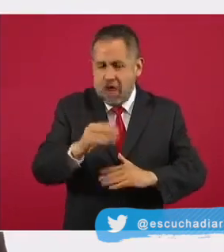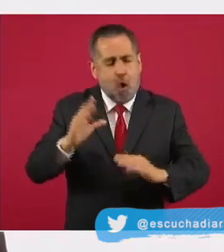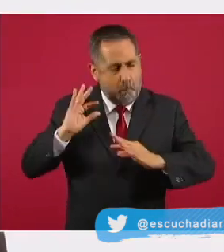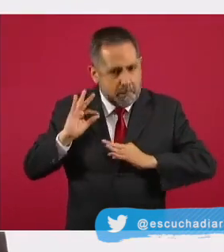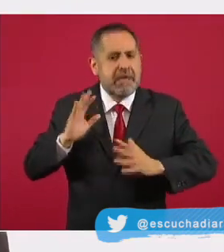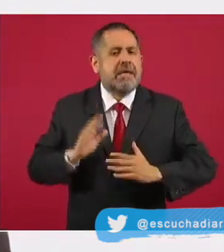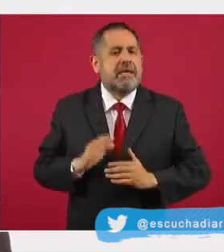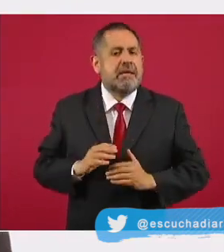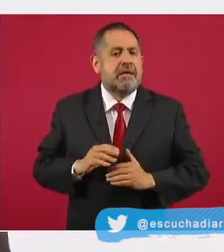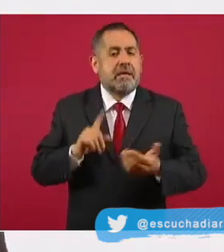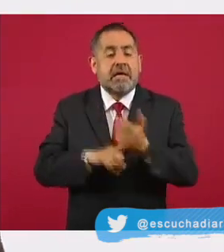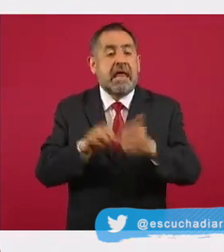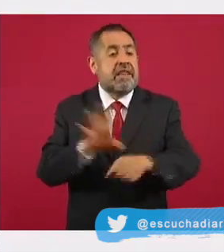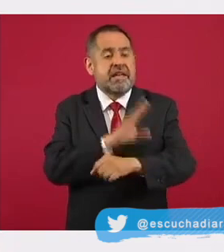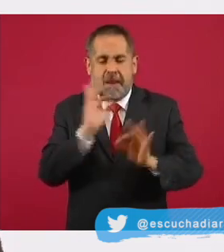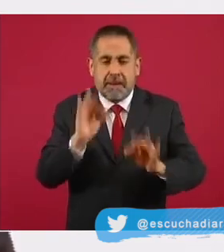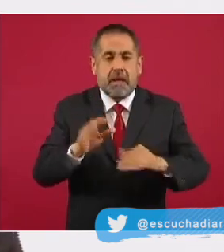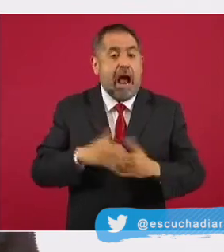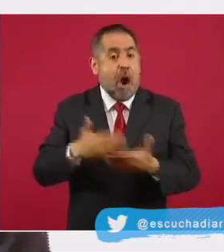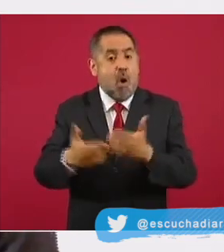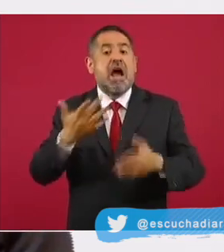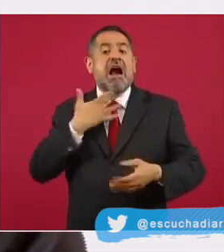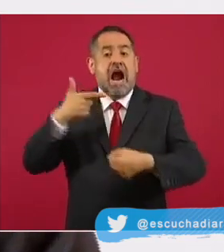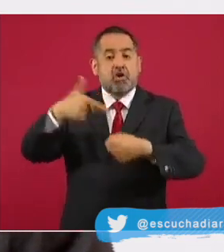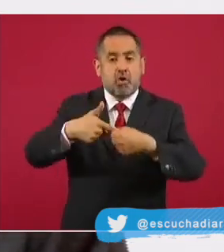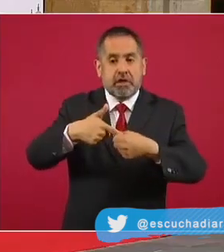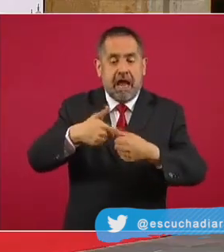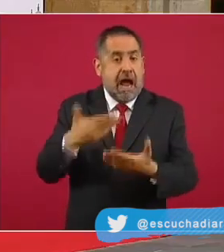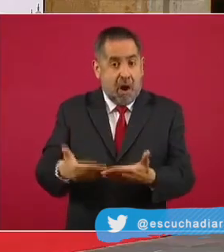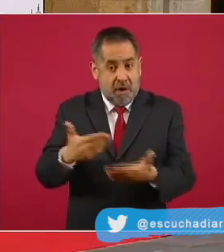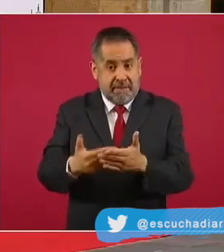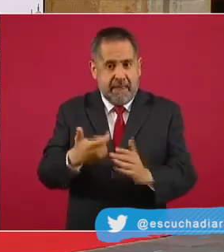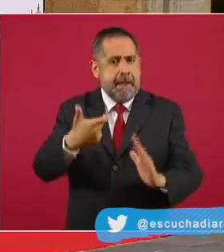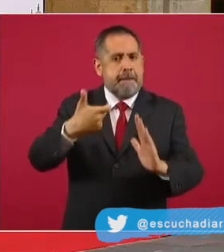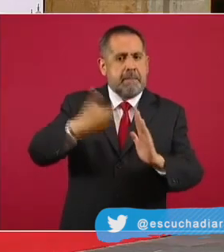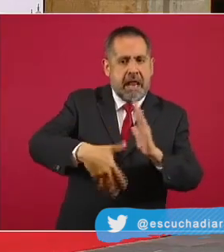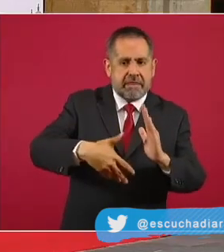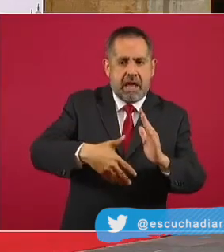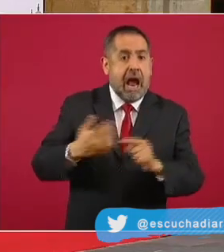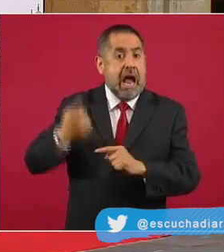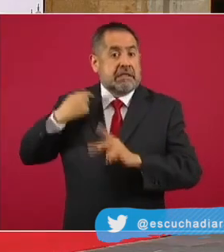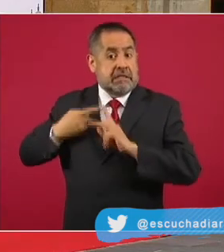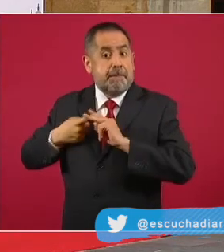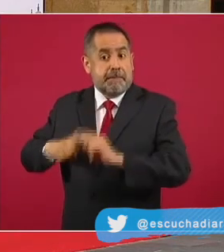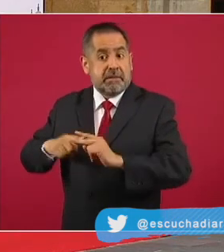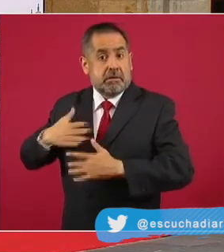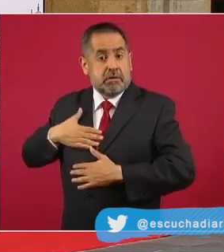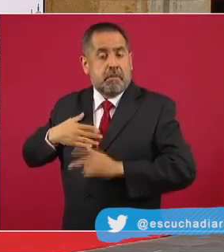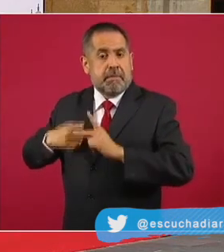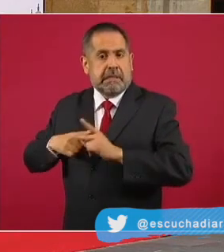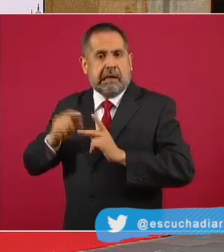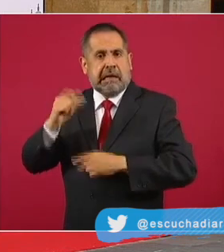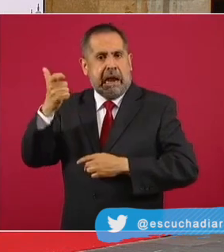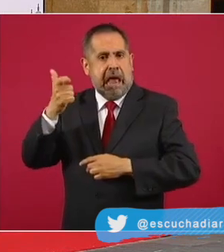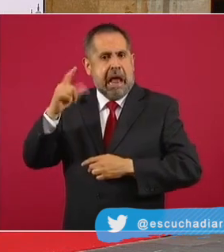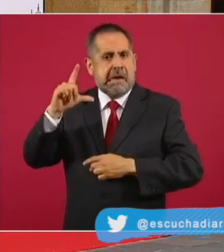dato: la gasolina ahora es más barata que cuando empezamos a gobernar.